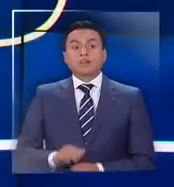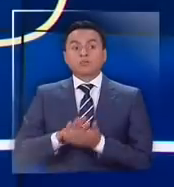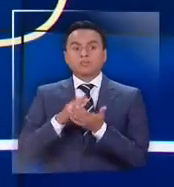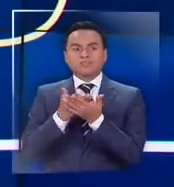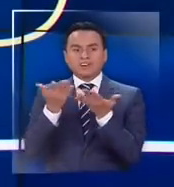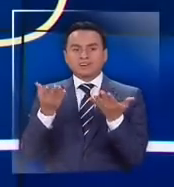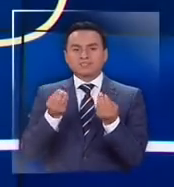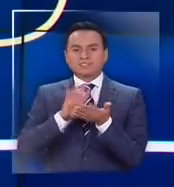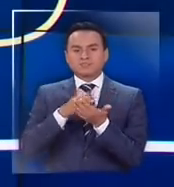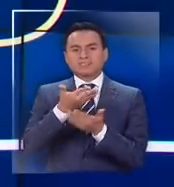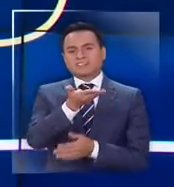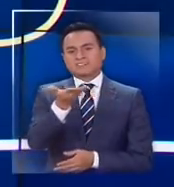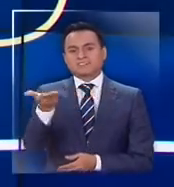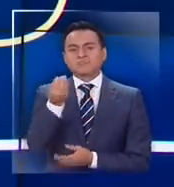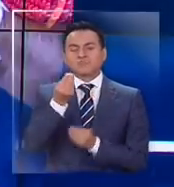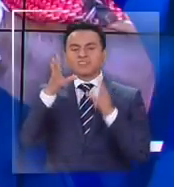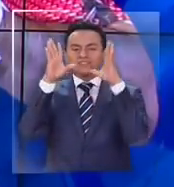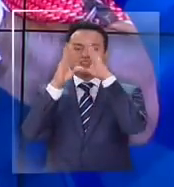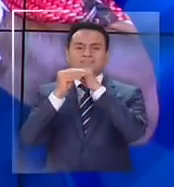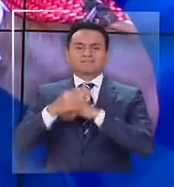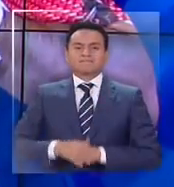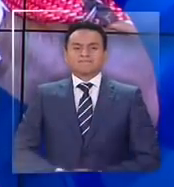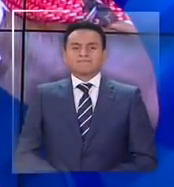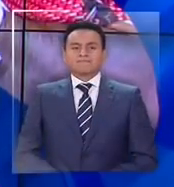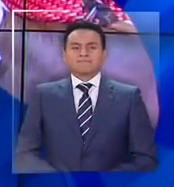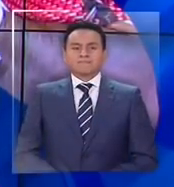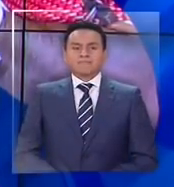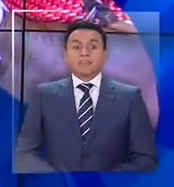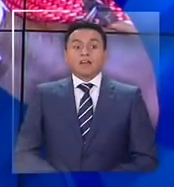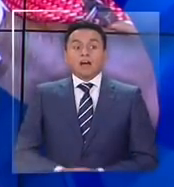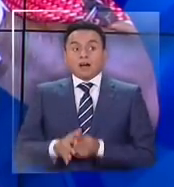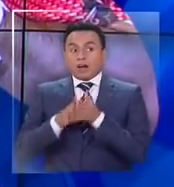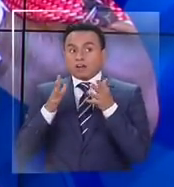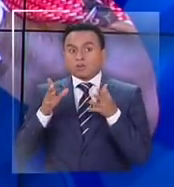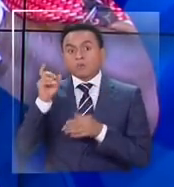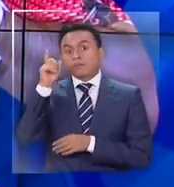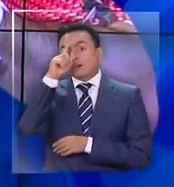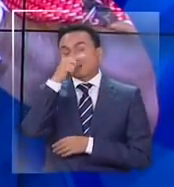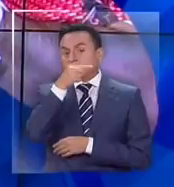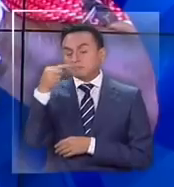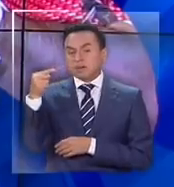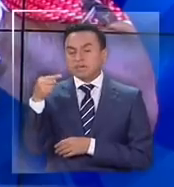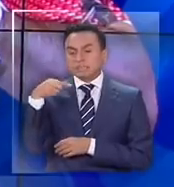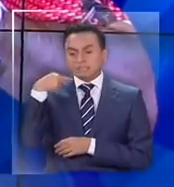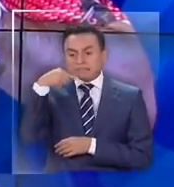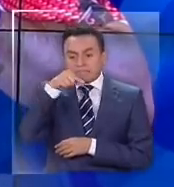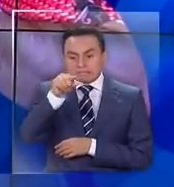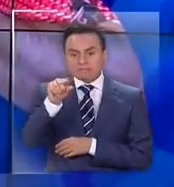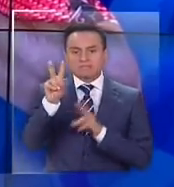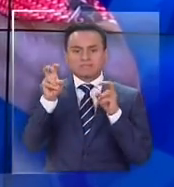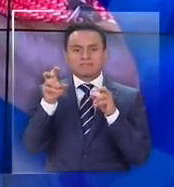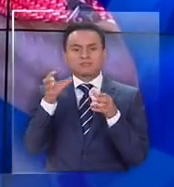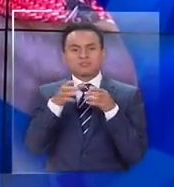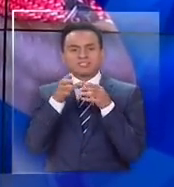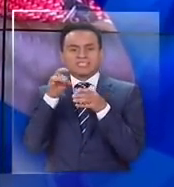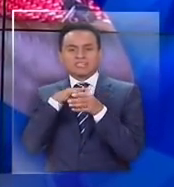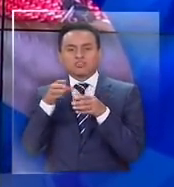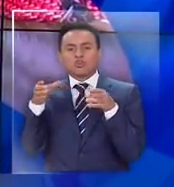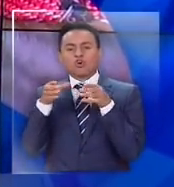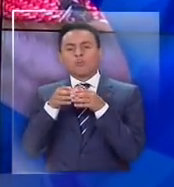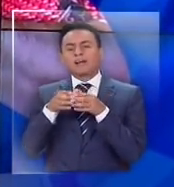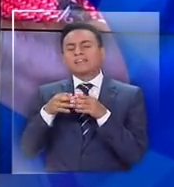¿Cómo les va? ¿Cómo están ustedes? Muy buenas noches. Harto complicada la semana que se viene para los equipos chilenos en